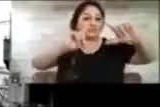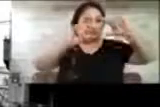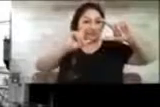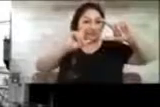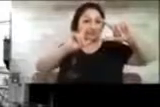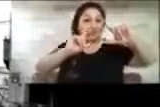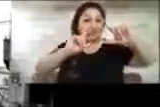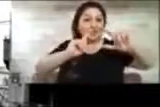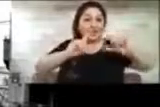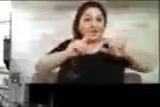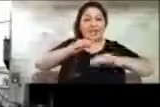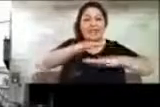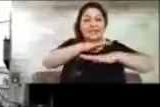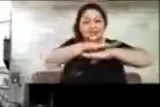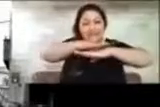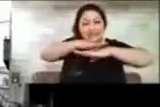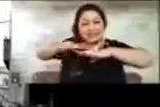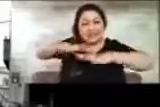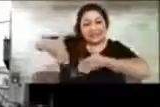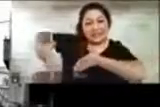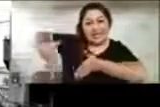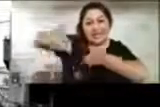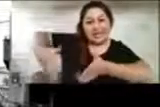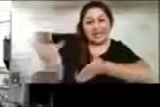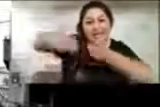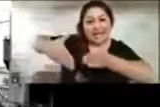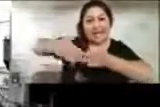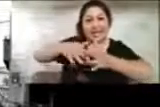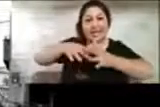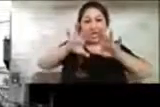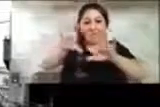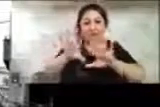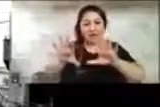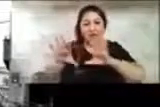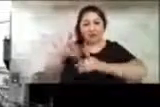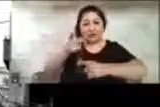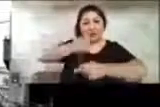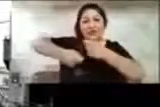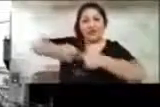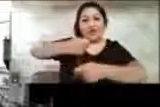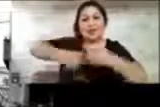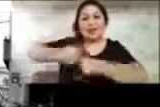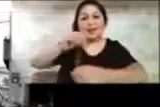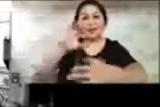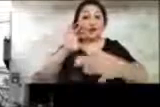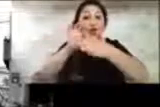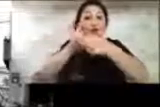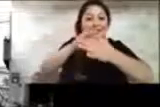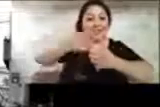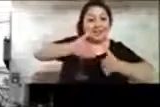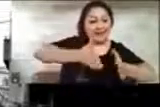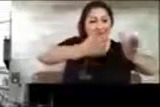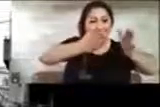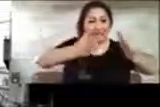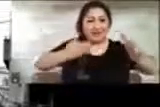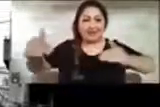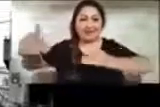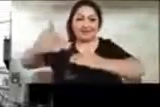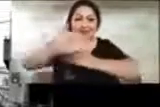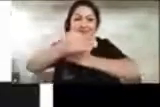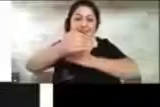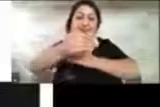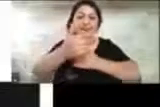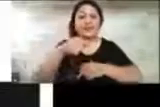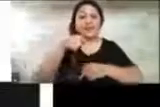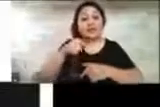pavimentación de las calles, consolidar el equipamiento, el comercio, de conectar calles, y en ese sentido